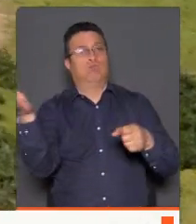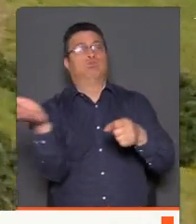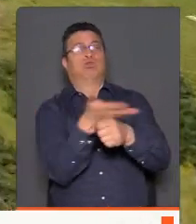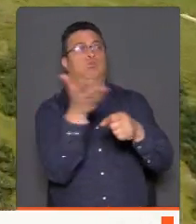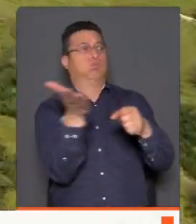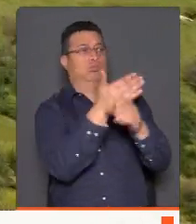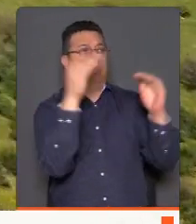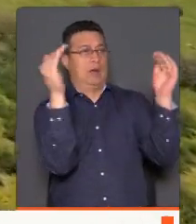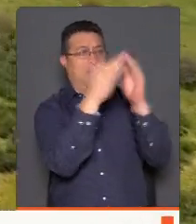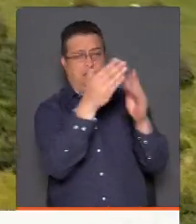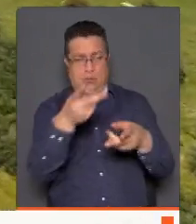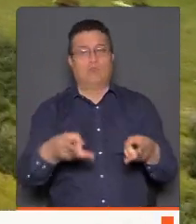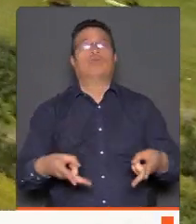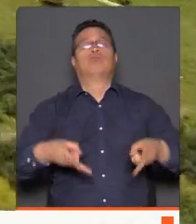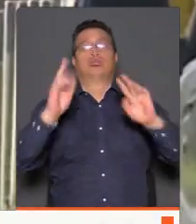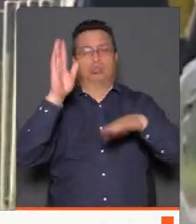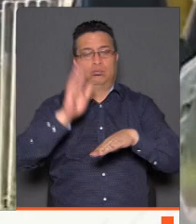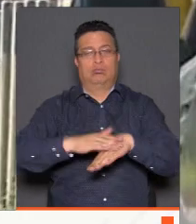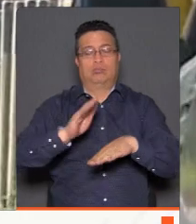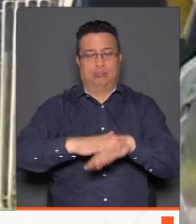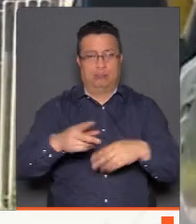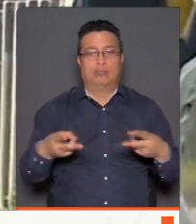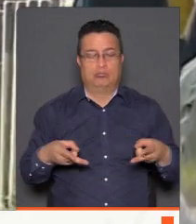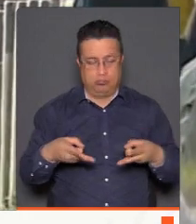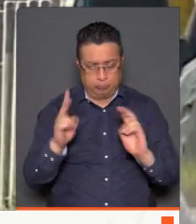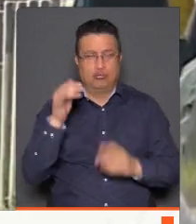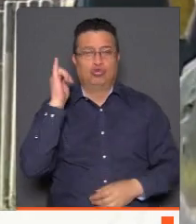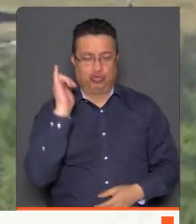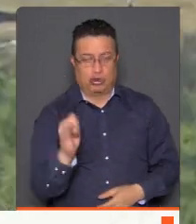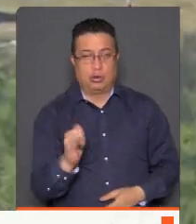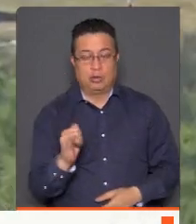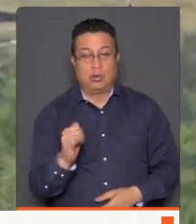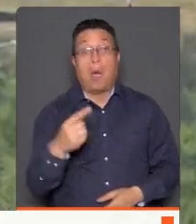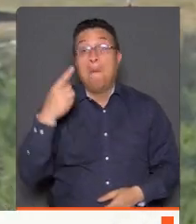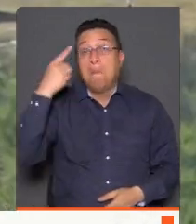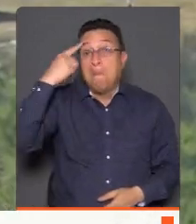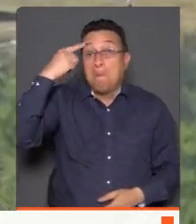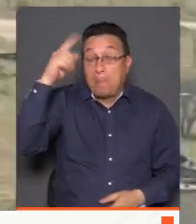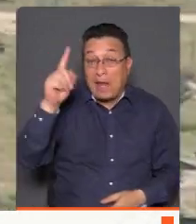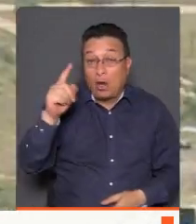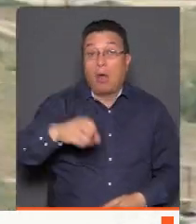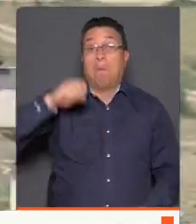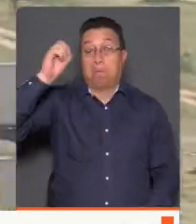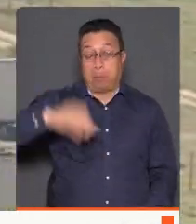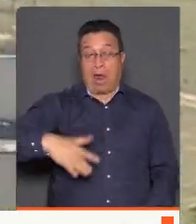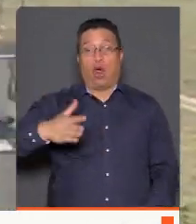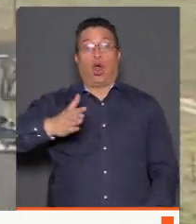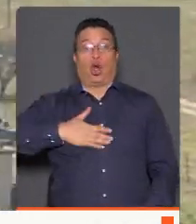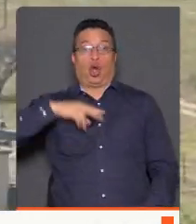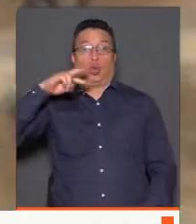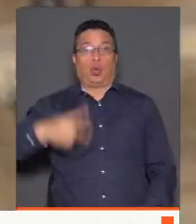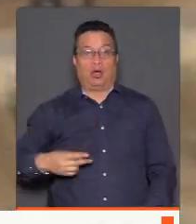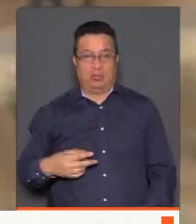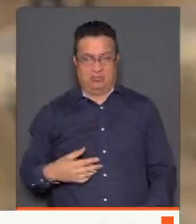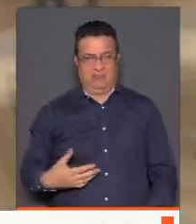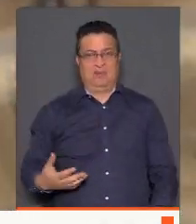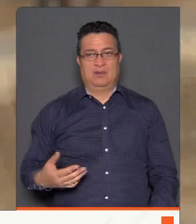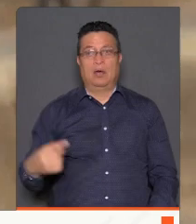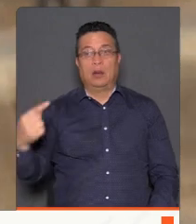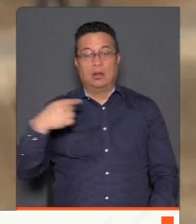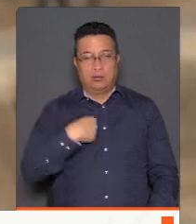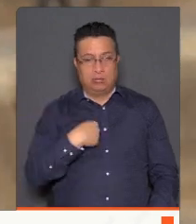viviendas levantadas de manera irregular en el predio. Eso sí, que el costo corre por su cuenta. Somos la víctima en este caso,